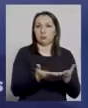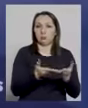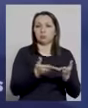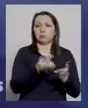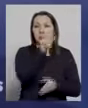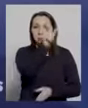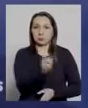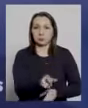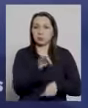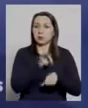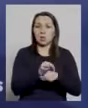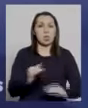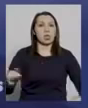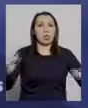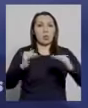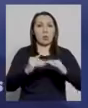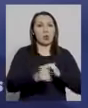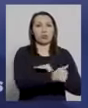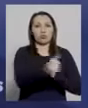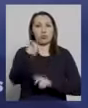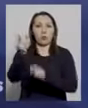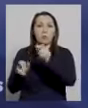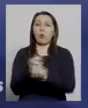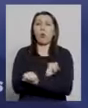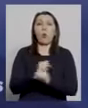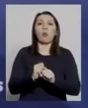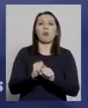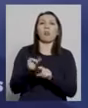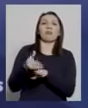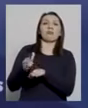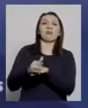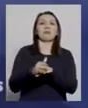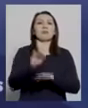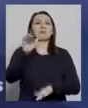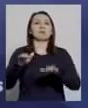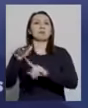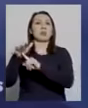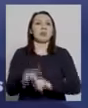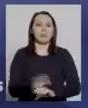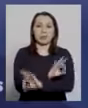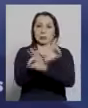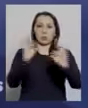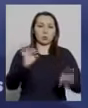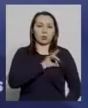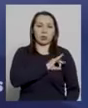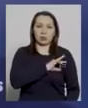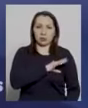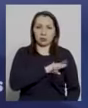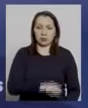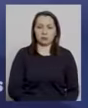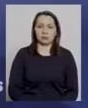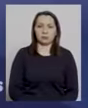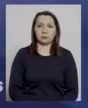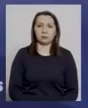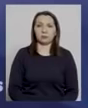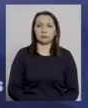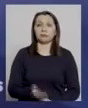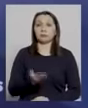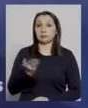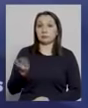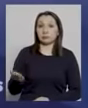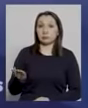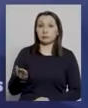tratar a ese paciente igual que a todos los pacientes. No podemos discriminar a nadie en Chile. Le cedo